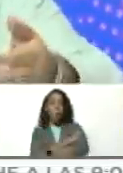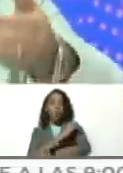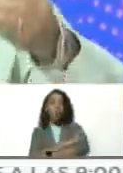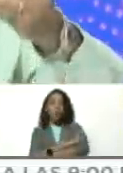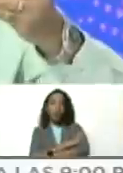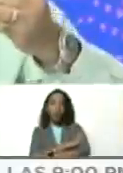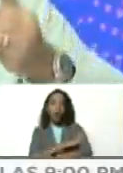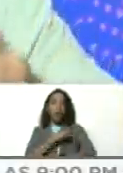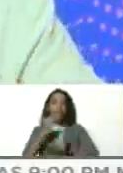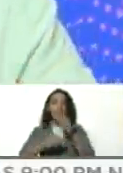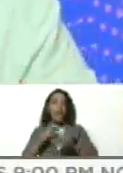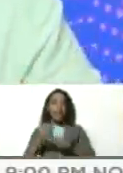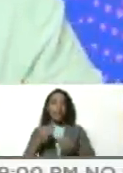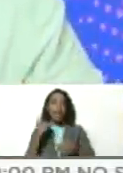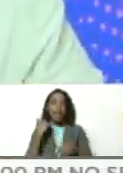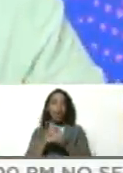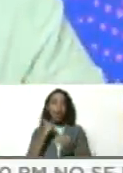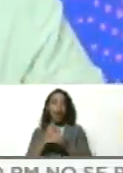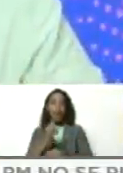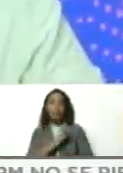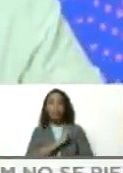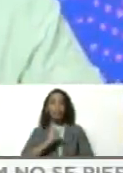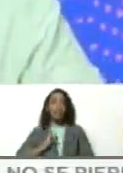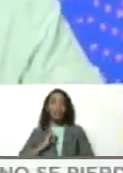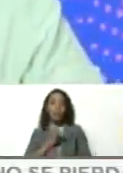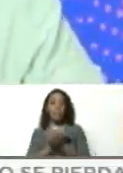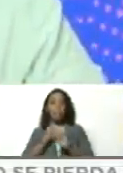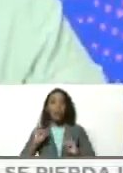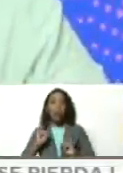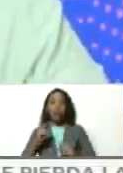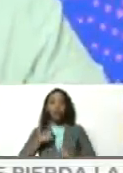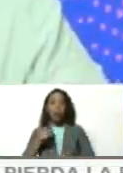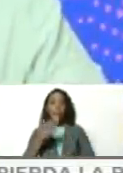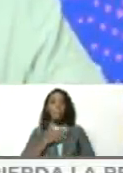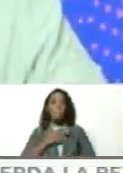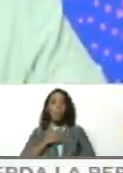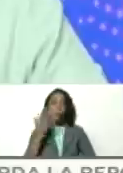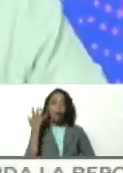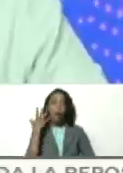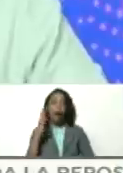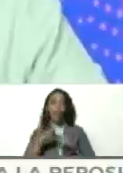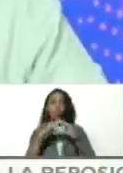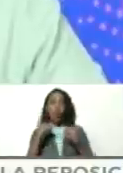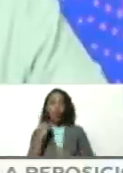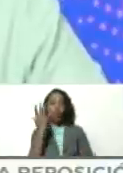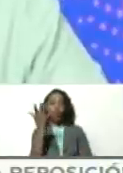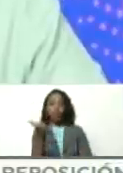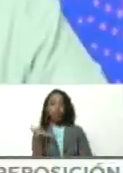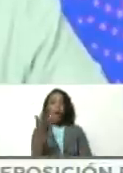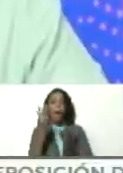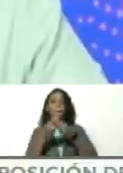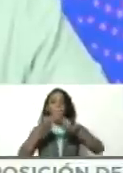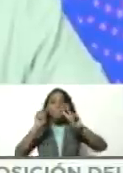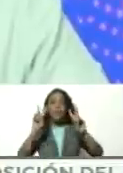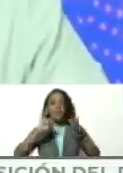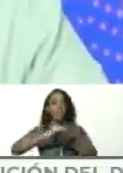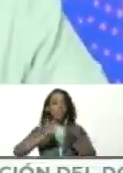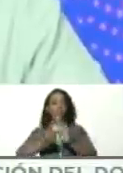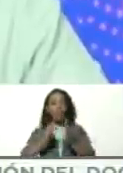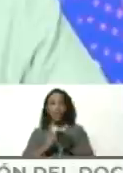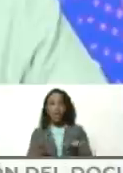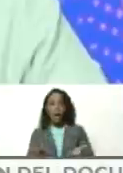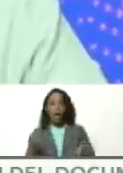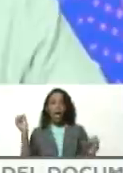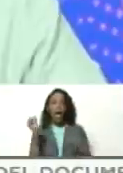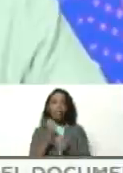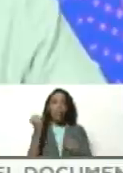Y se autodefinen como independientes, yo le tiendo mi mano a todos por la paz y el